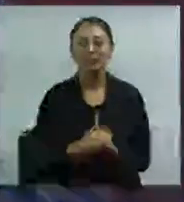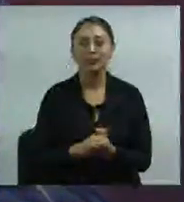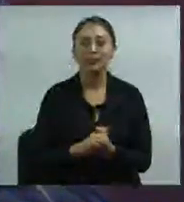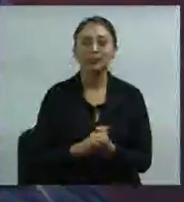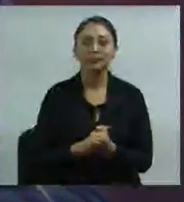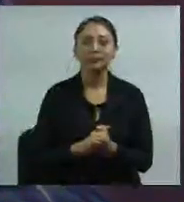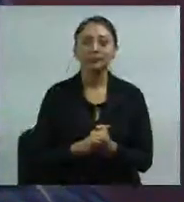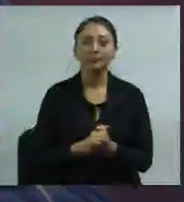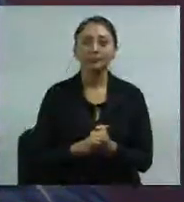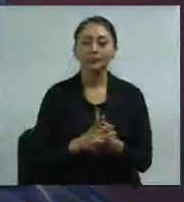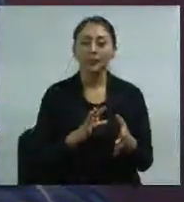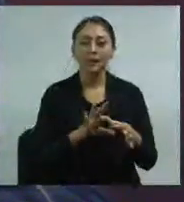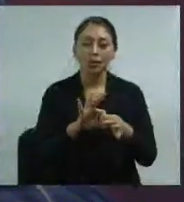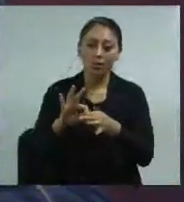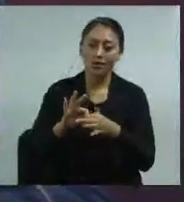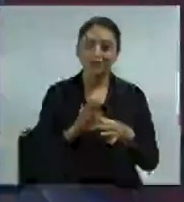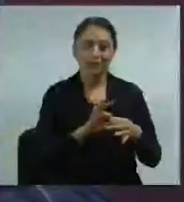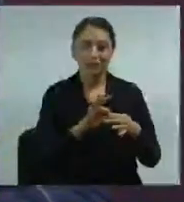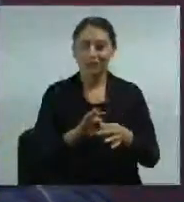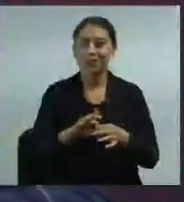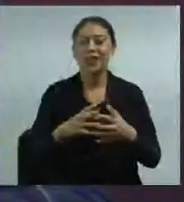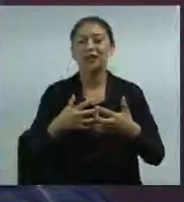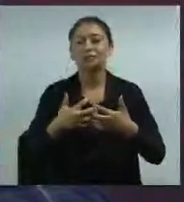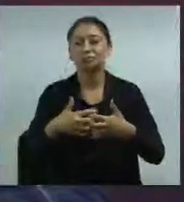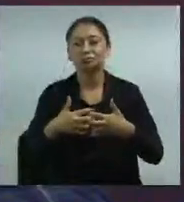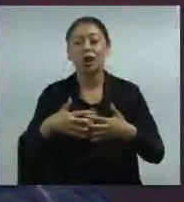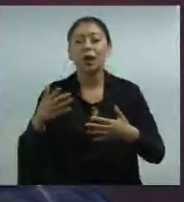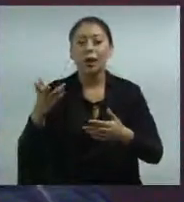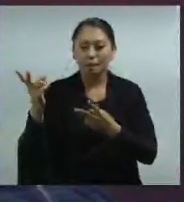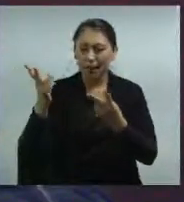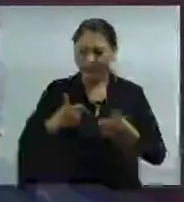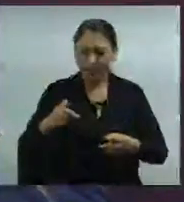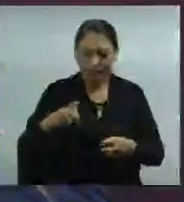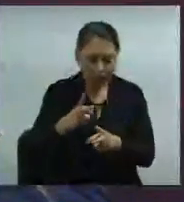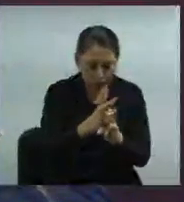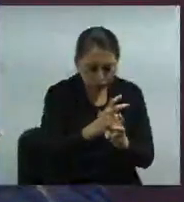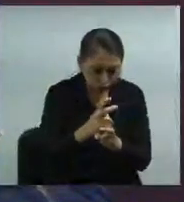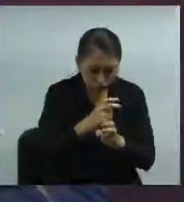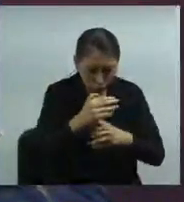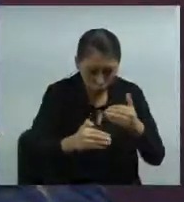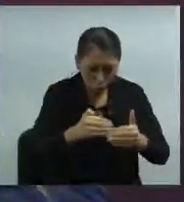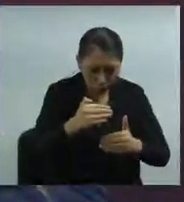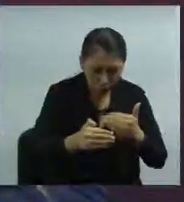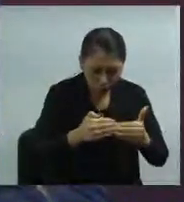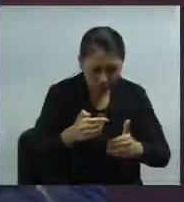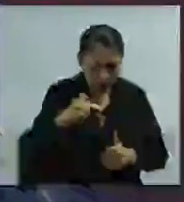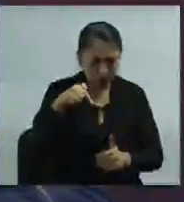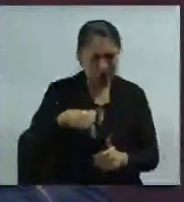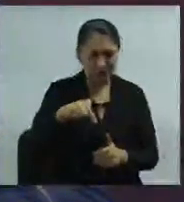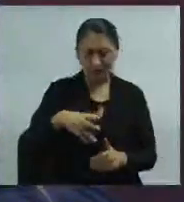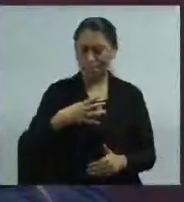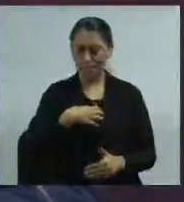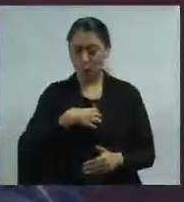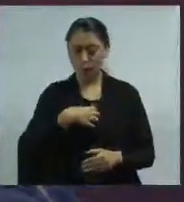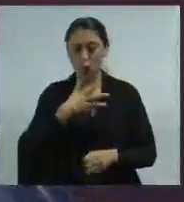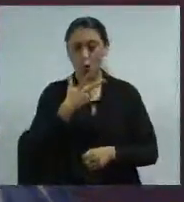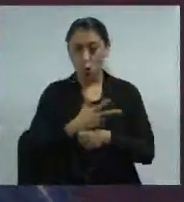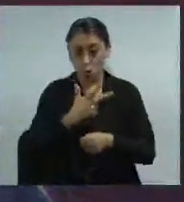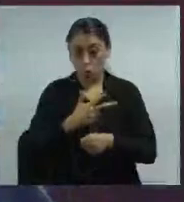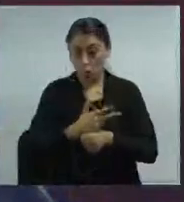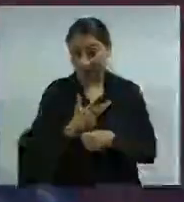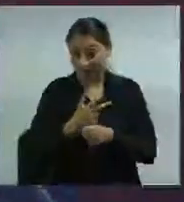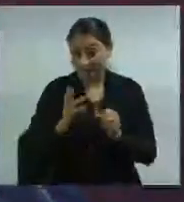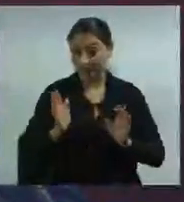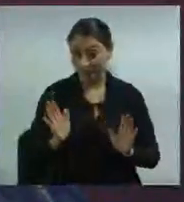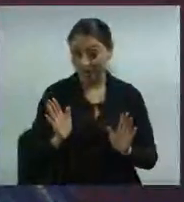la Organización de Estados Americanos a venir a vigilar un proceso del cual ellos tampoco tienen nada que ver, porque está